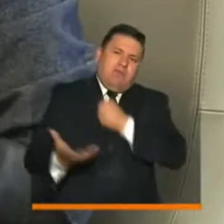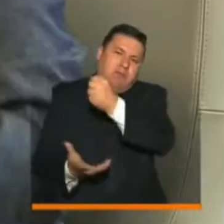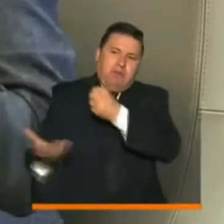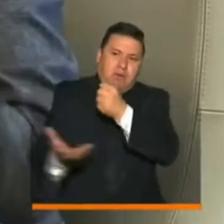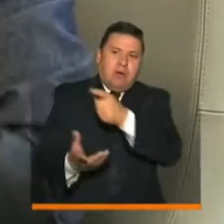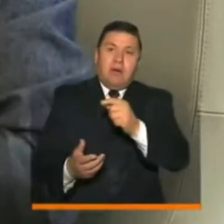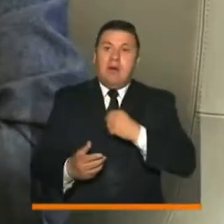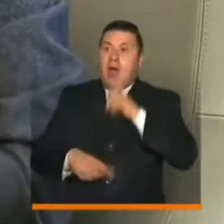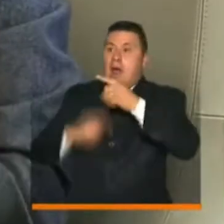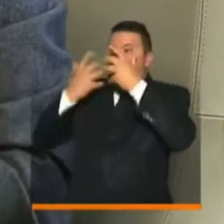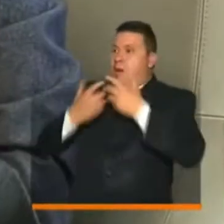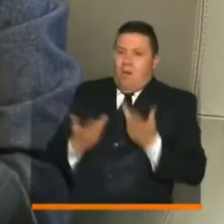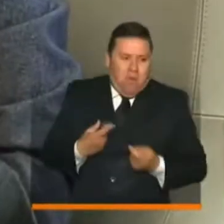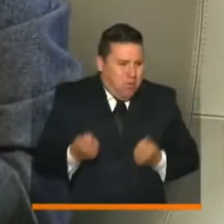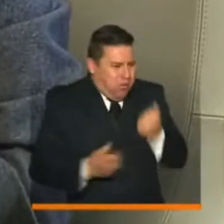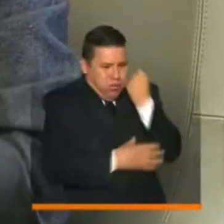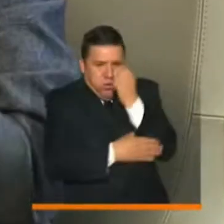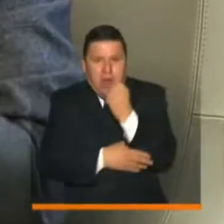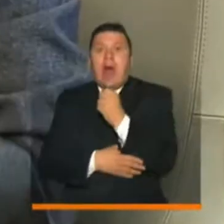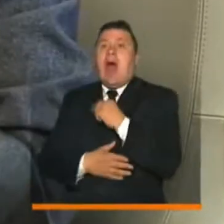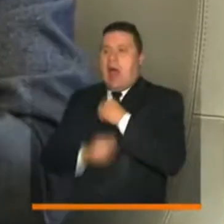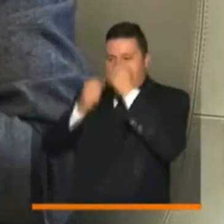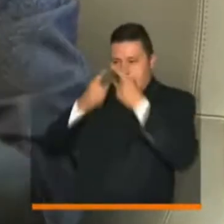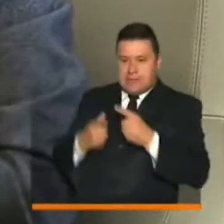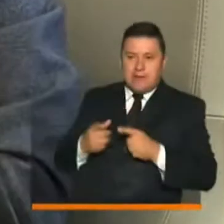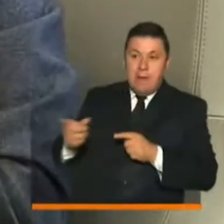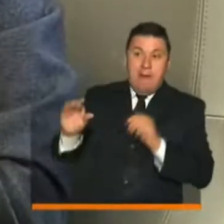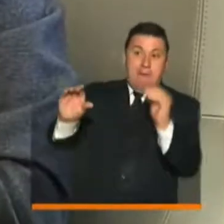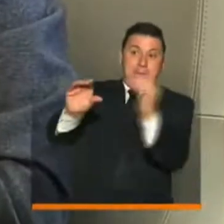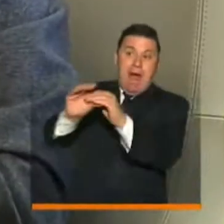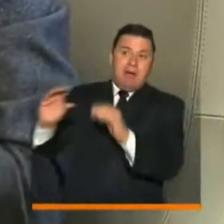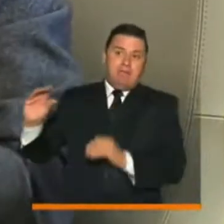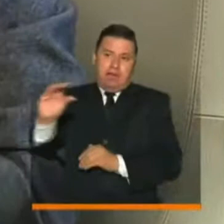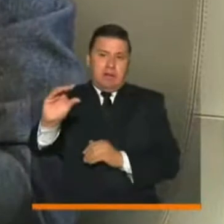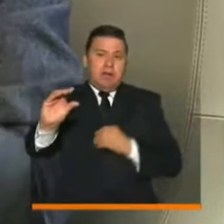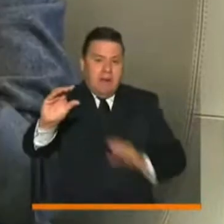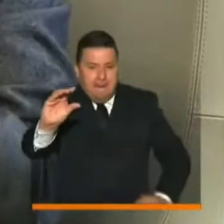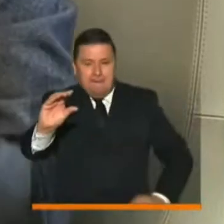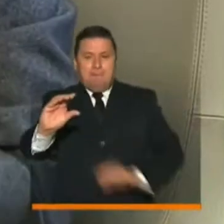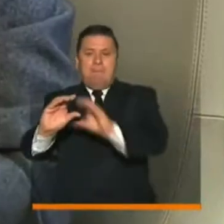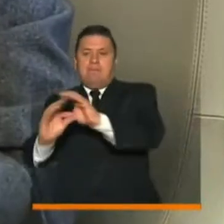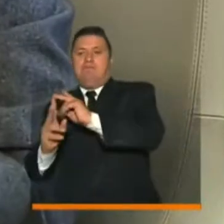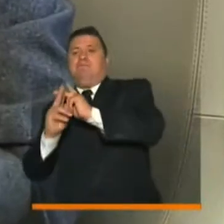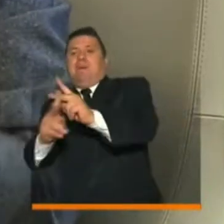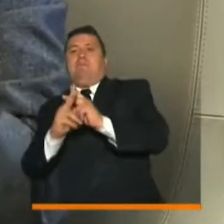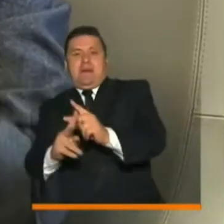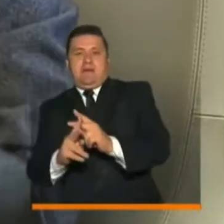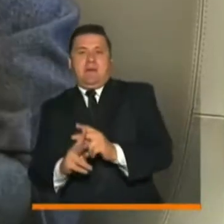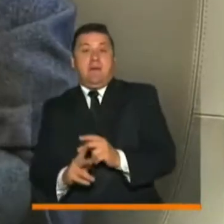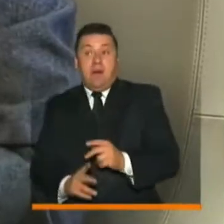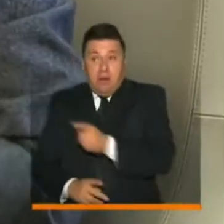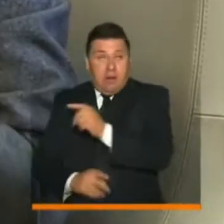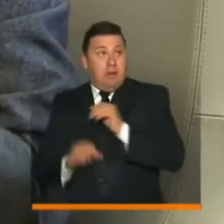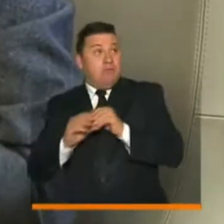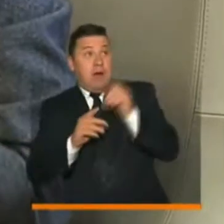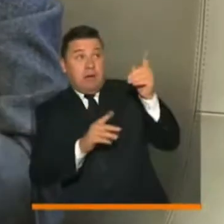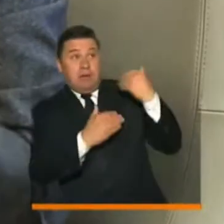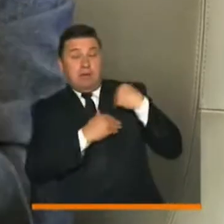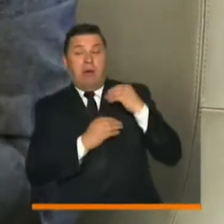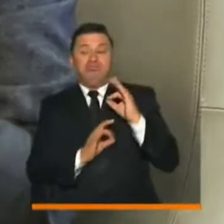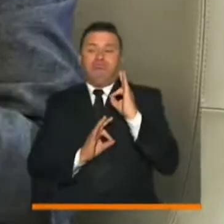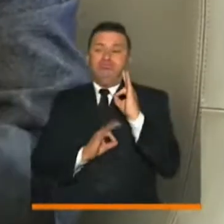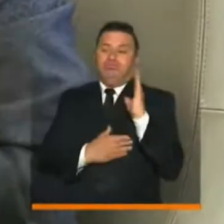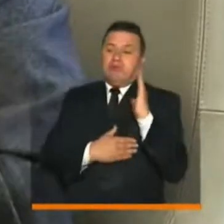pagar, nosotros concurramos con esos recursos. Es decir, pusimos esos recursos en juego, pusimos esos recursos como garantía, y la nación